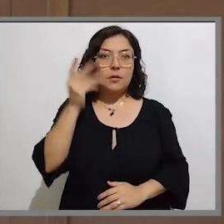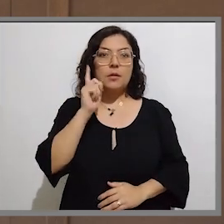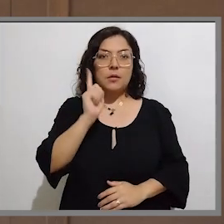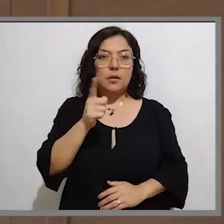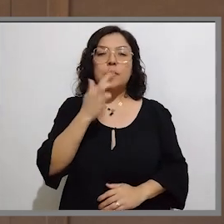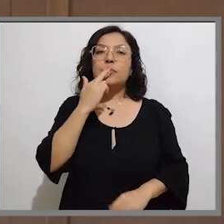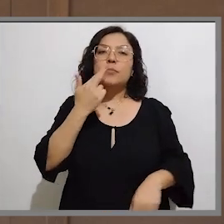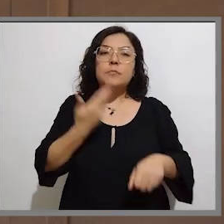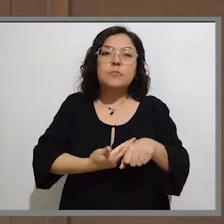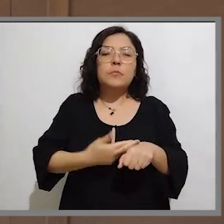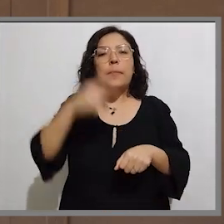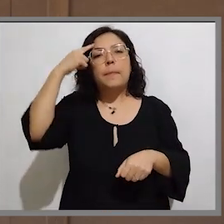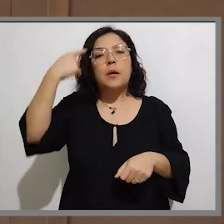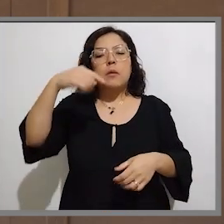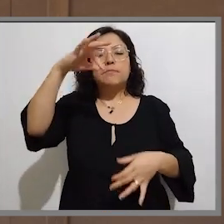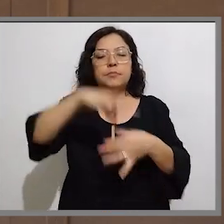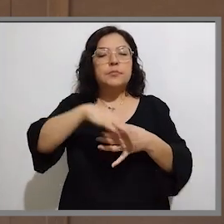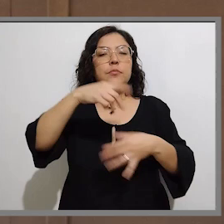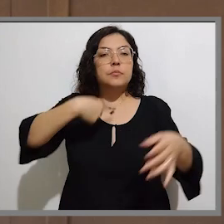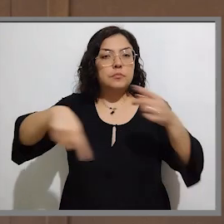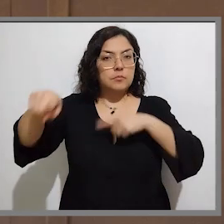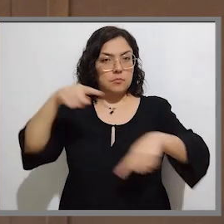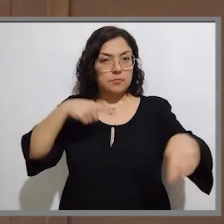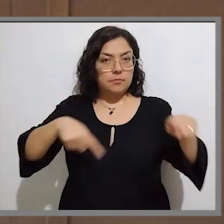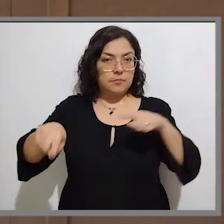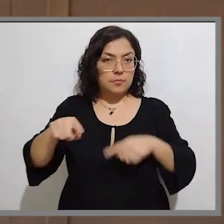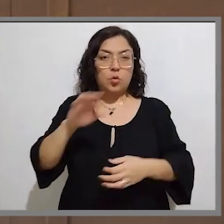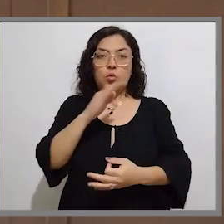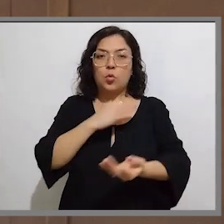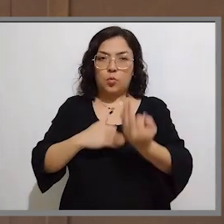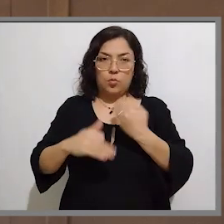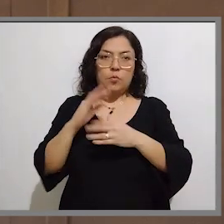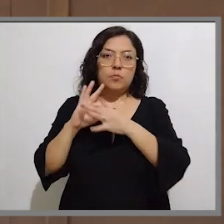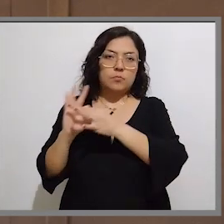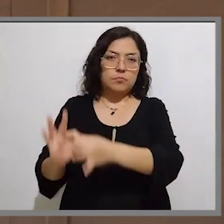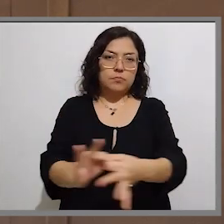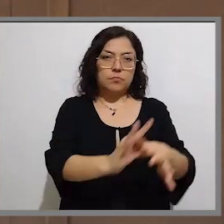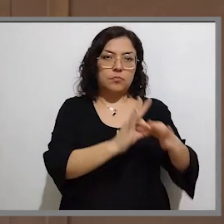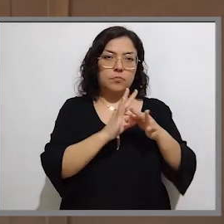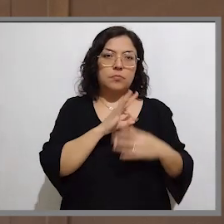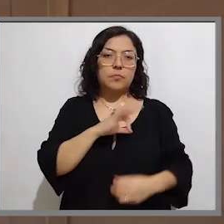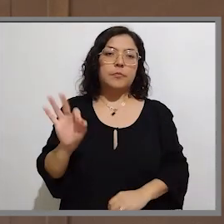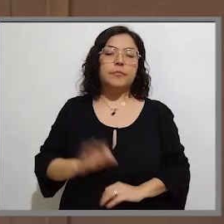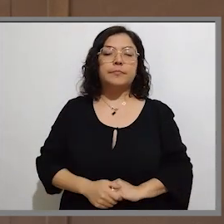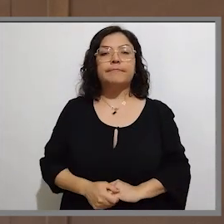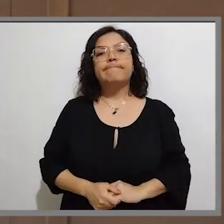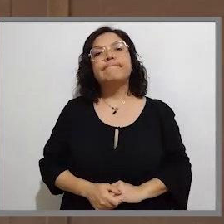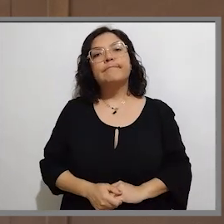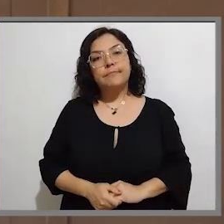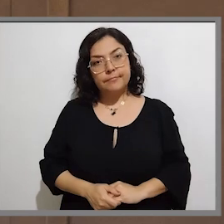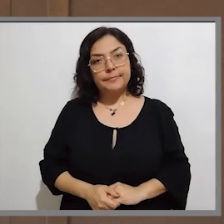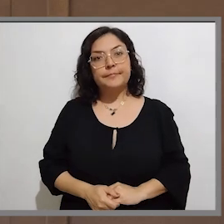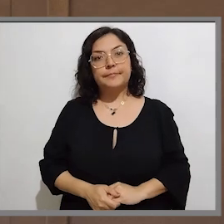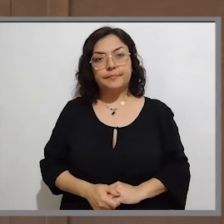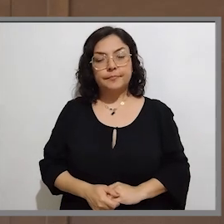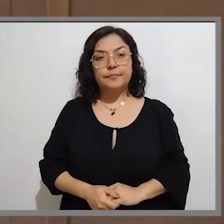fuerte vinculación entre los diferentes institutos electorales locales. Esto nos lleva a que de alguna forma